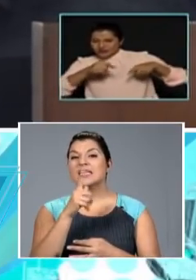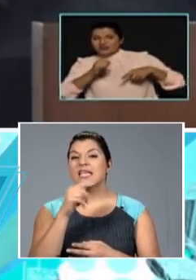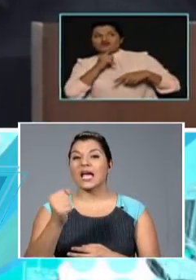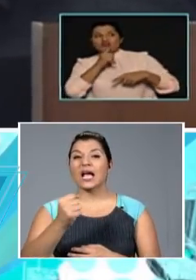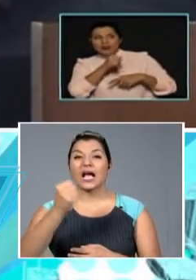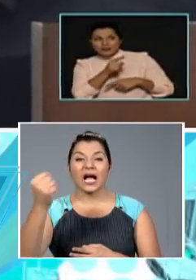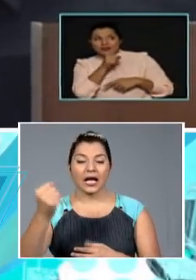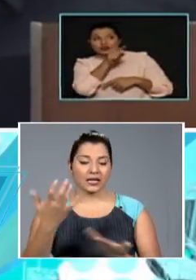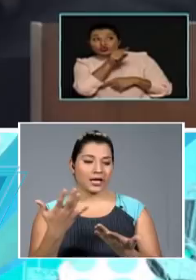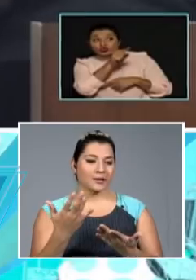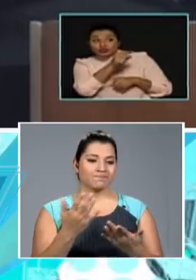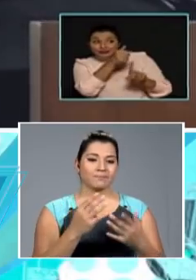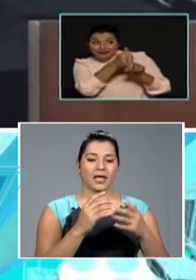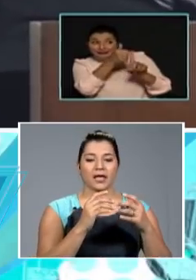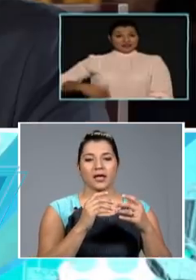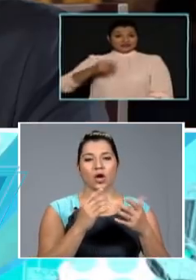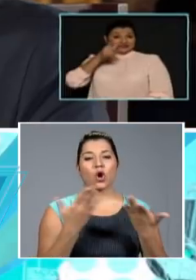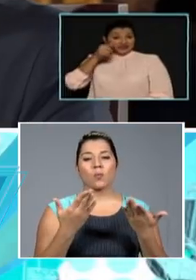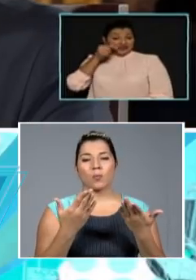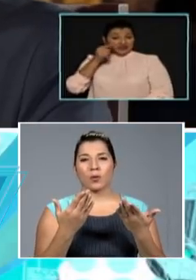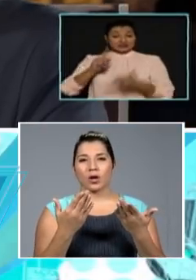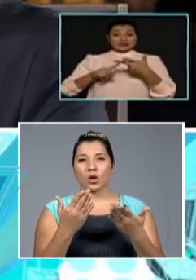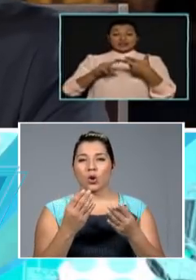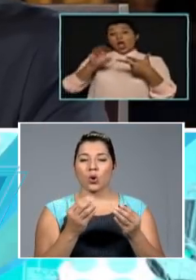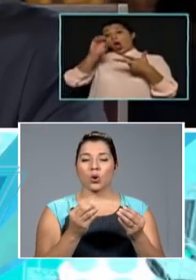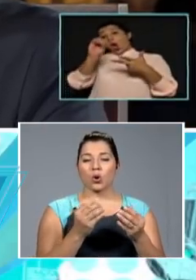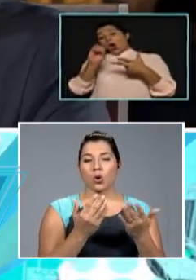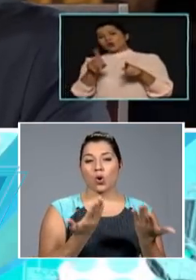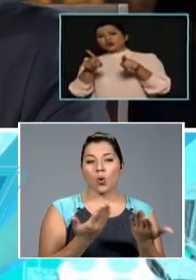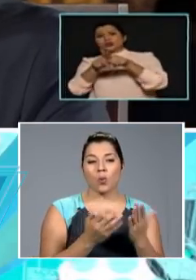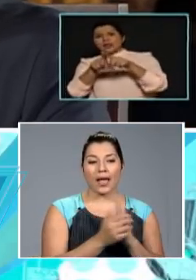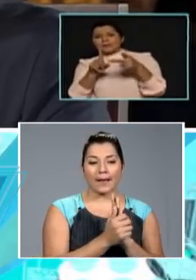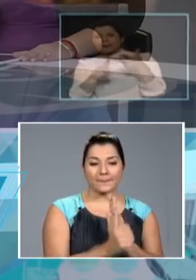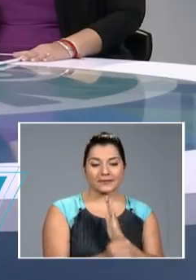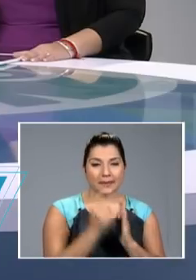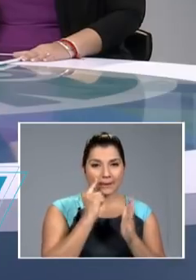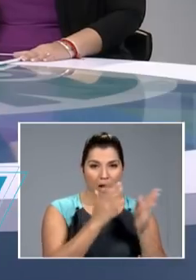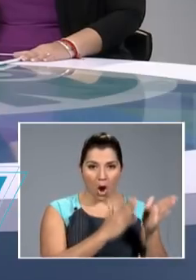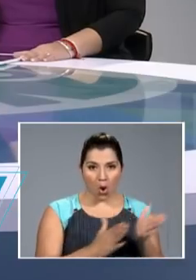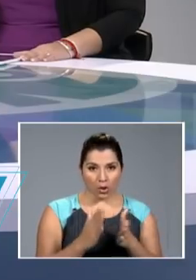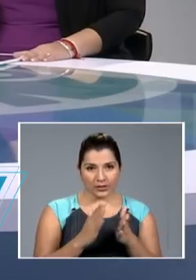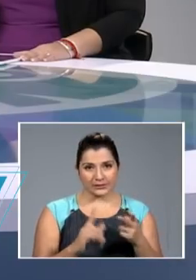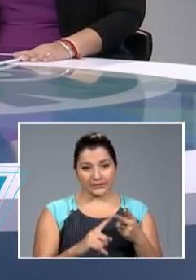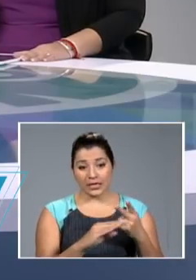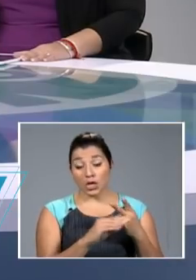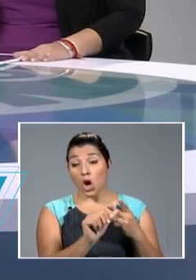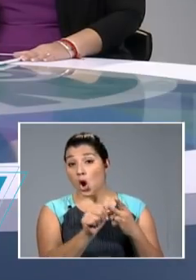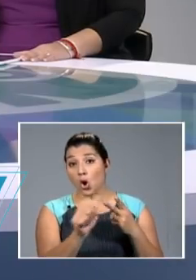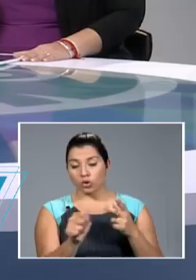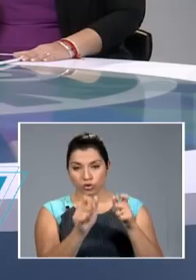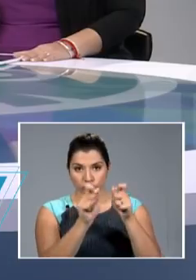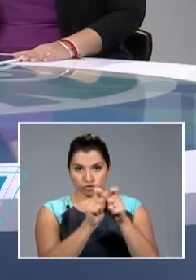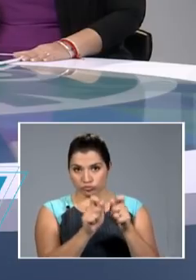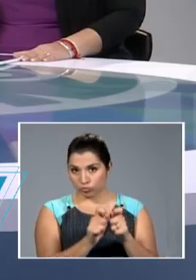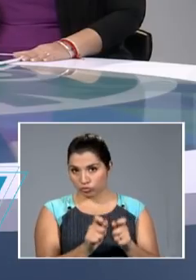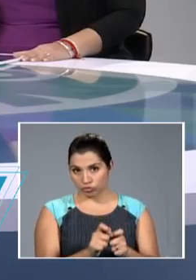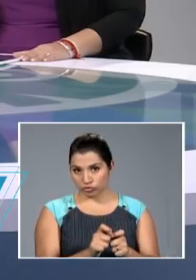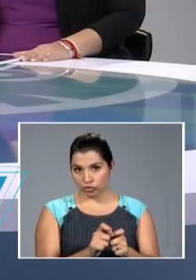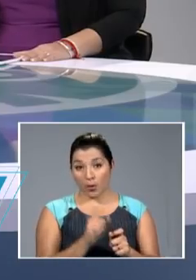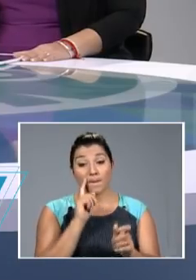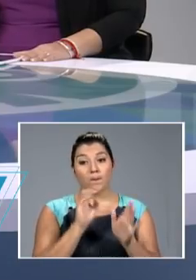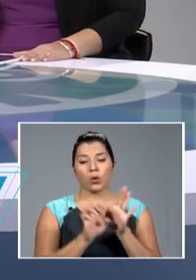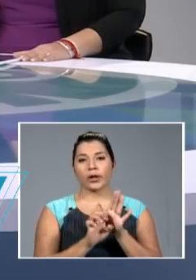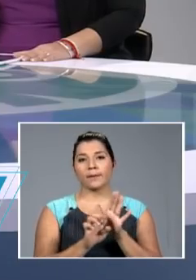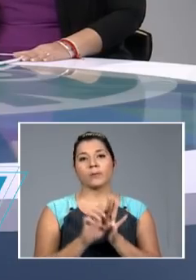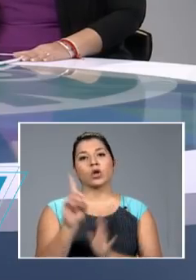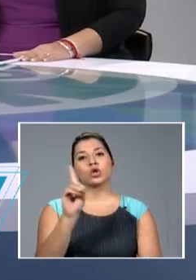de logística como los que apuntábamos, ¿verdad? La capacidad organizativa y factores que han incidido en este proceso, como que es que el Domingo